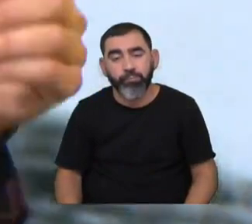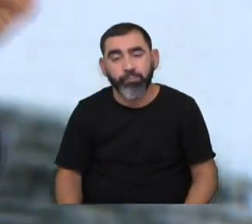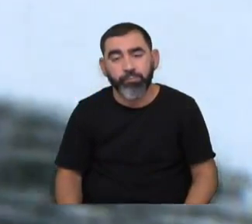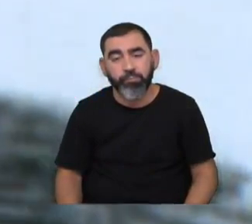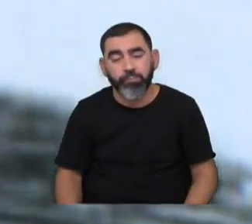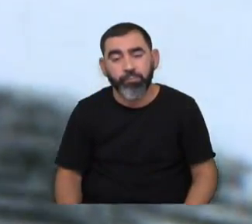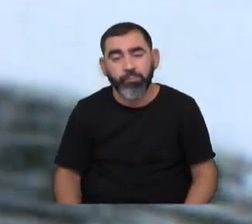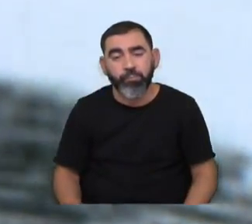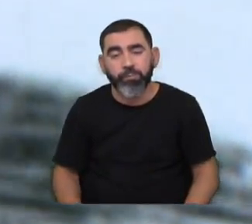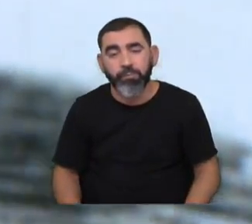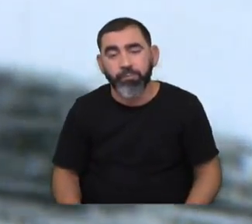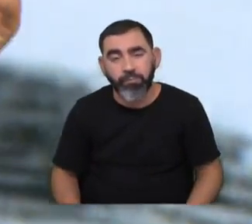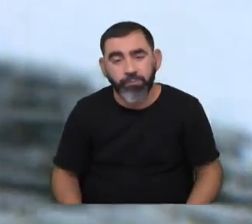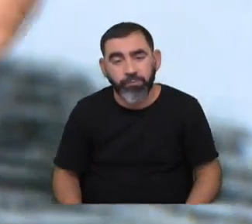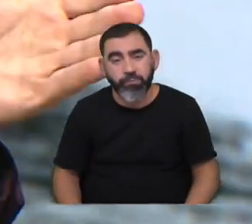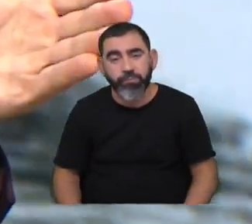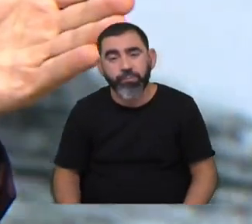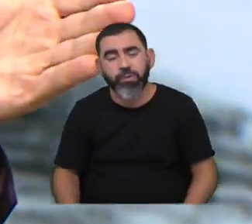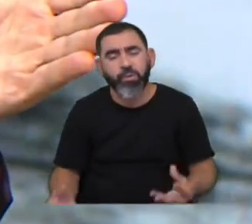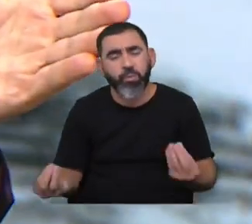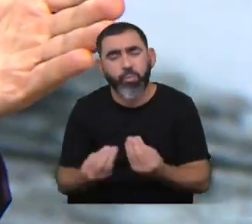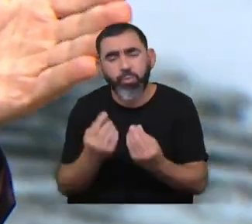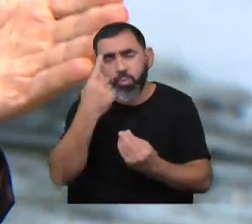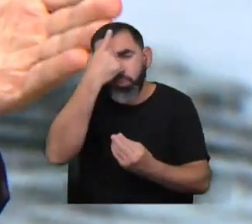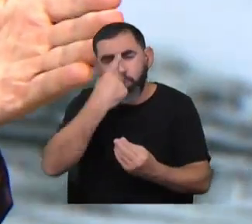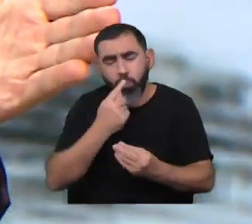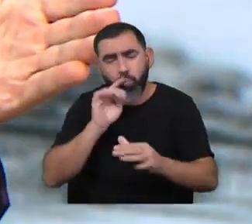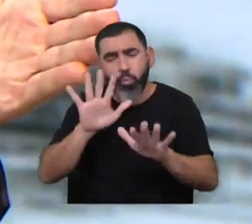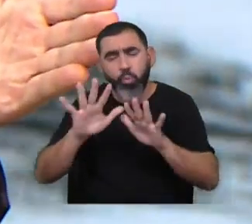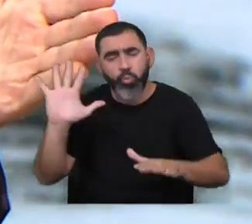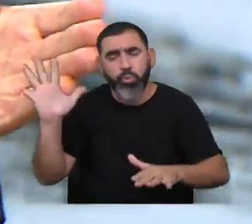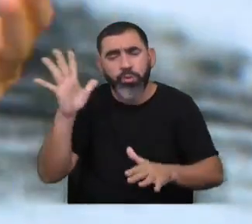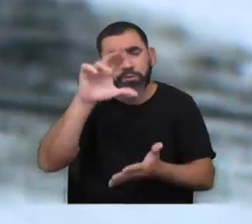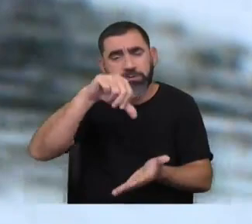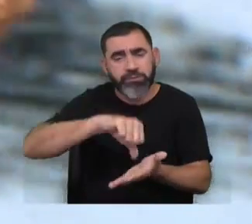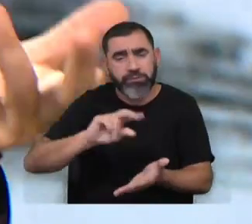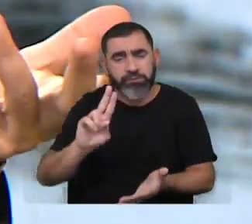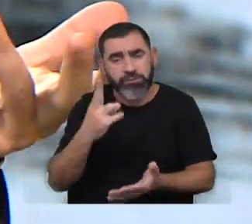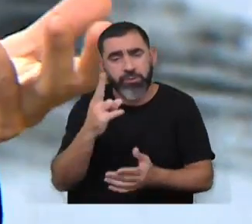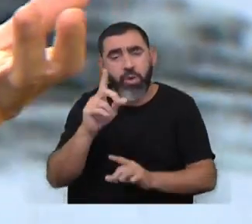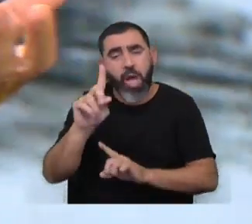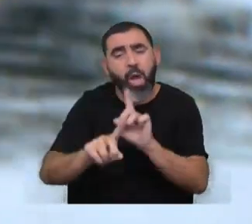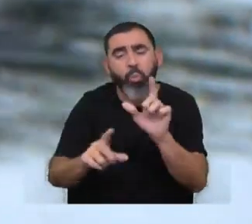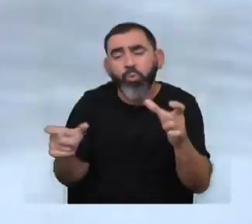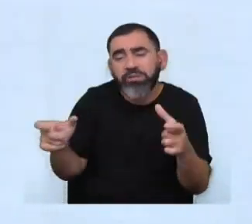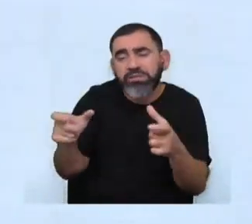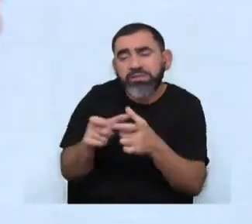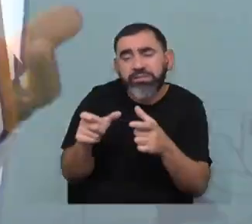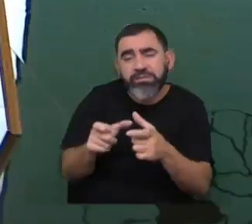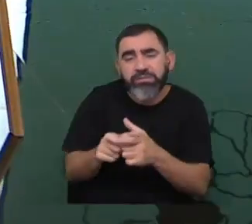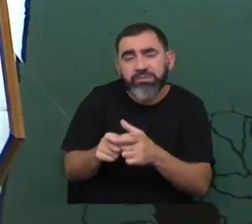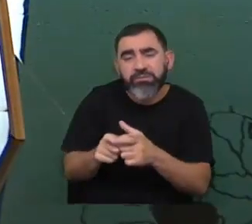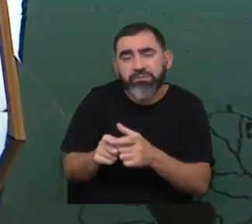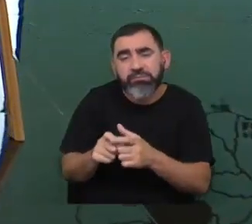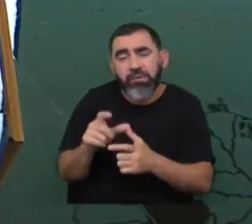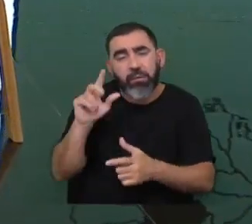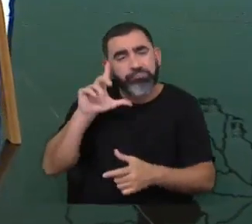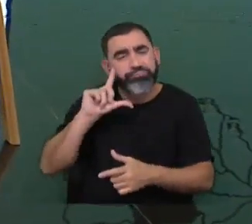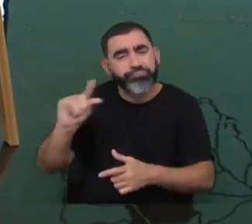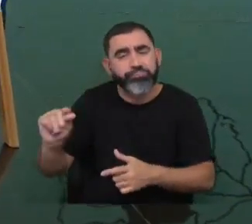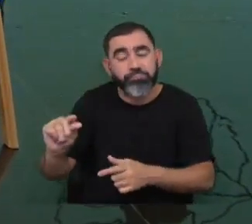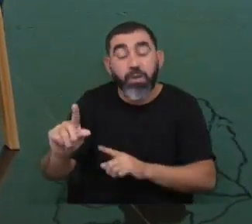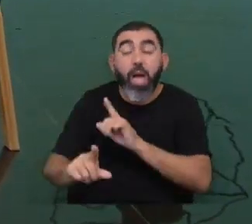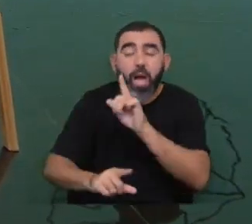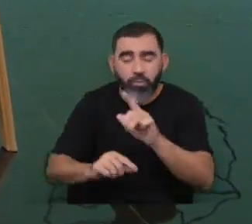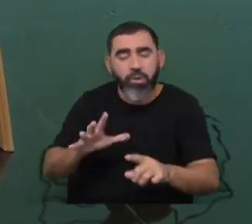con algo que dijiste al arranque. Está lleno de museos el interior de Uruguay. Muchos son chiquitos y uno dice, tiende a pasar de largo. Y en cada uno de